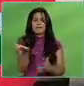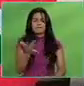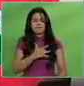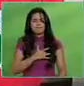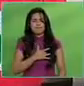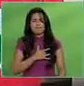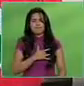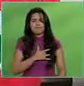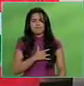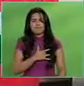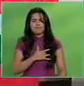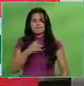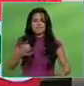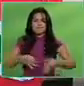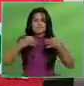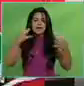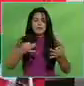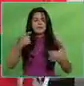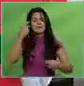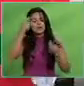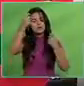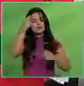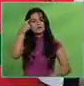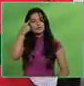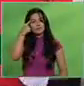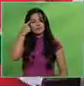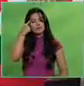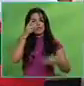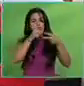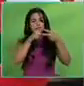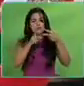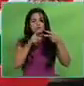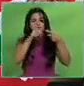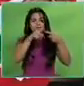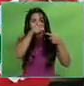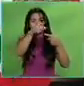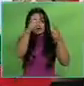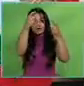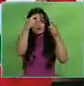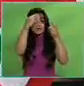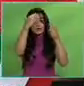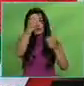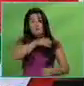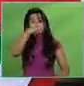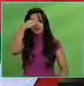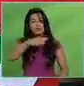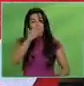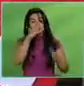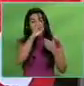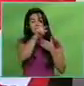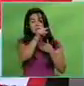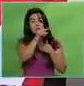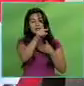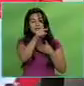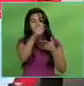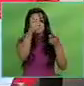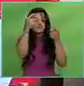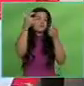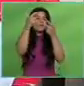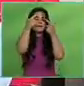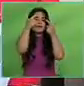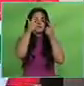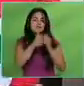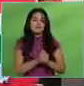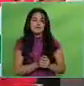conmovedora, siempre recordando dos cosas, al comandante eterno, Hugo